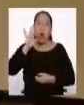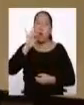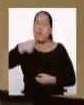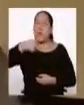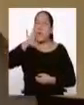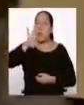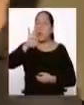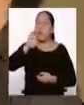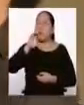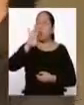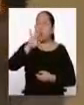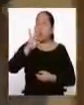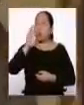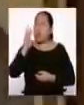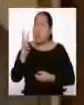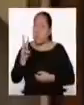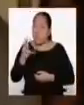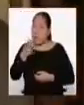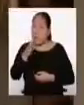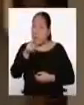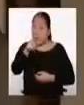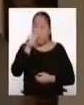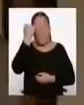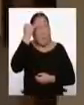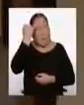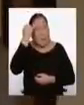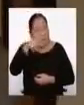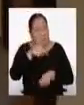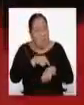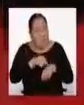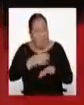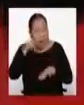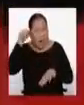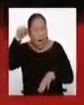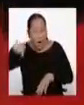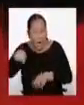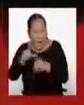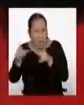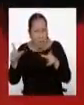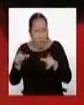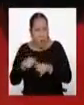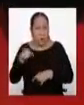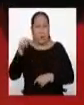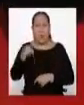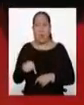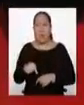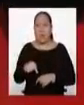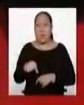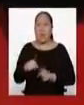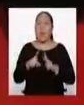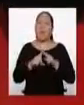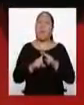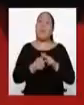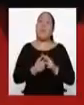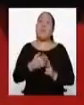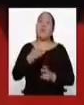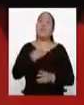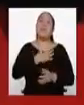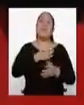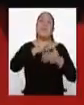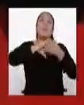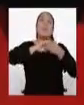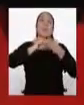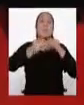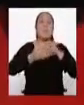imaginar esa época ahí. Y finalmente ahí es donde empieza mi historia y el primer